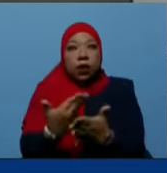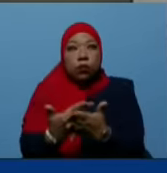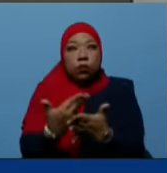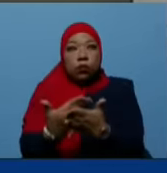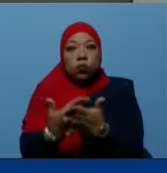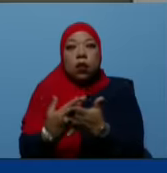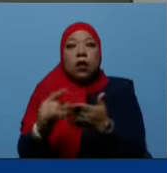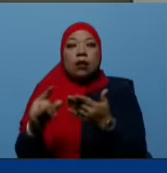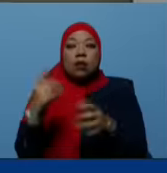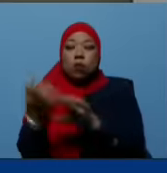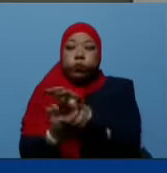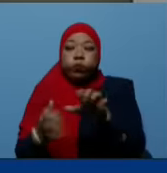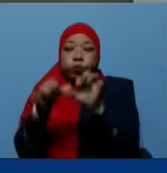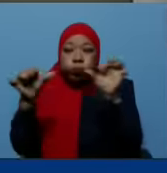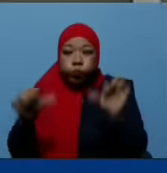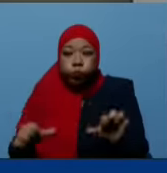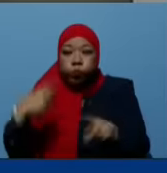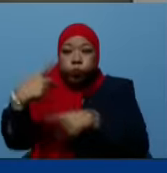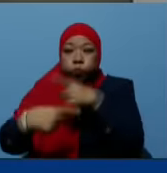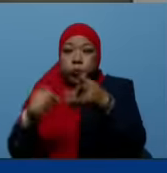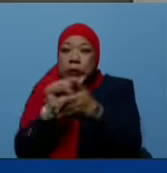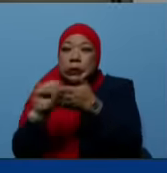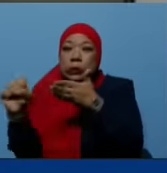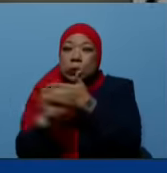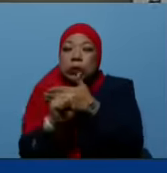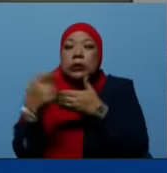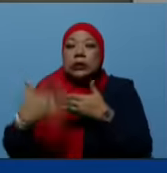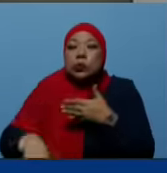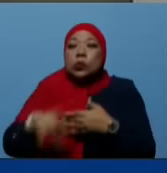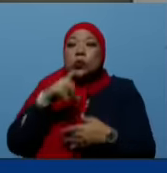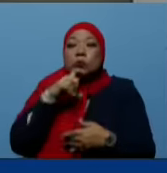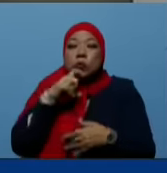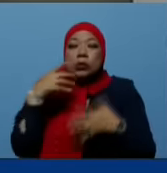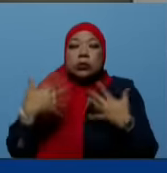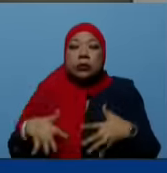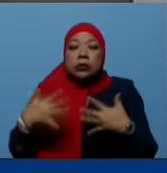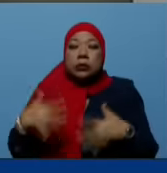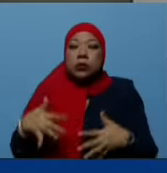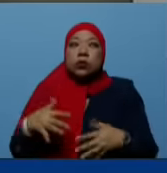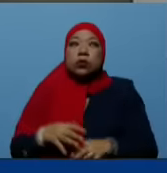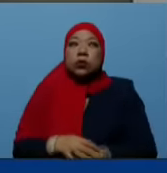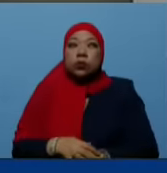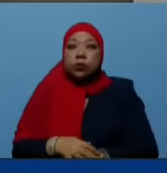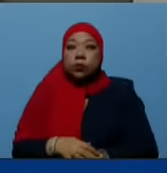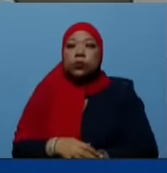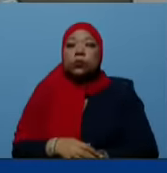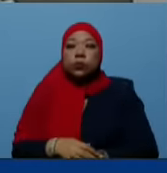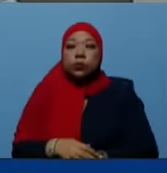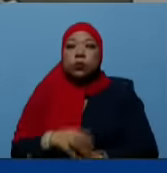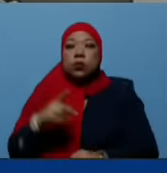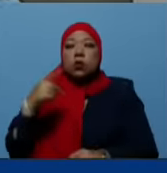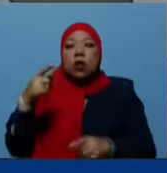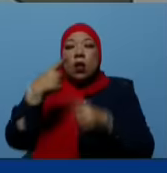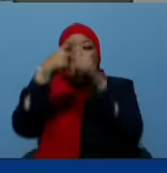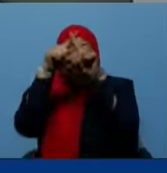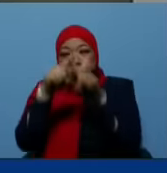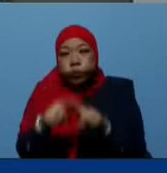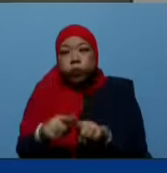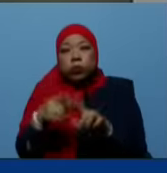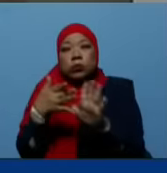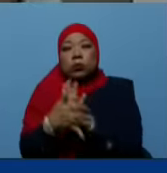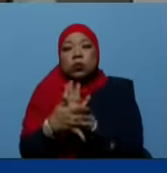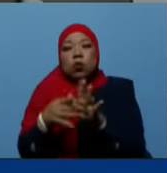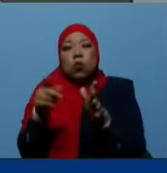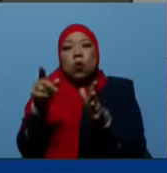la falla que programaron y la magnitud de lo que generaron, se podría calificar, como ellos